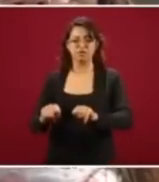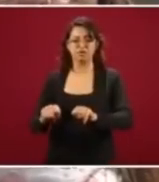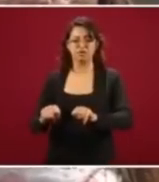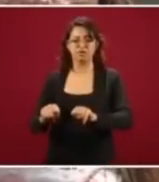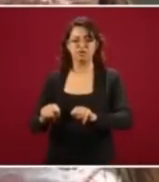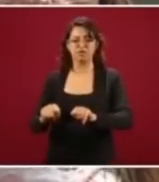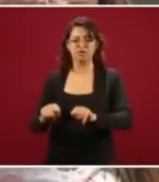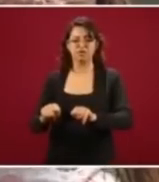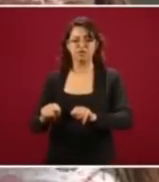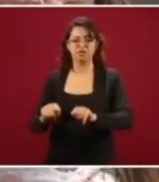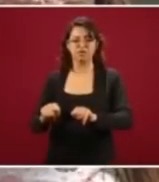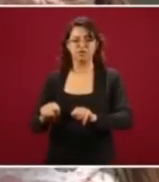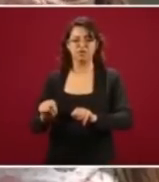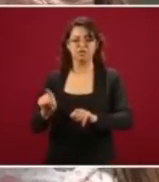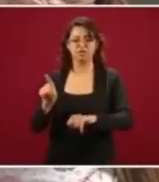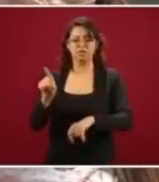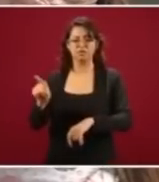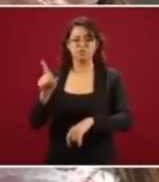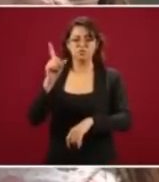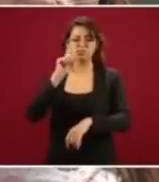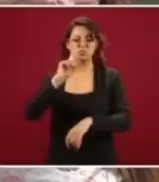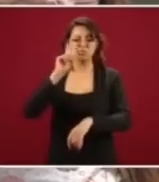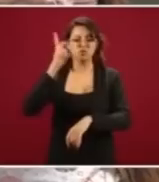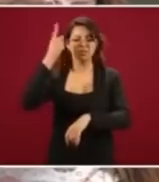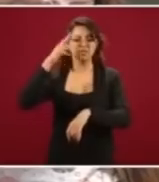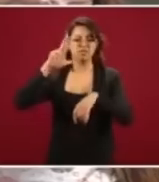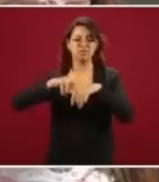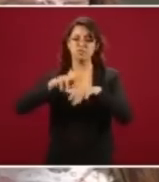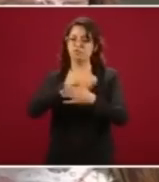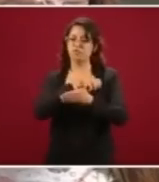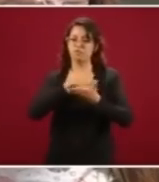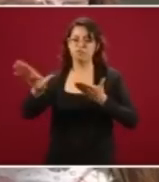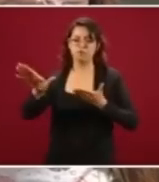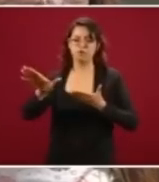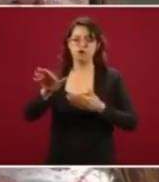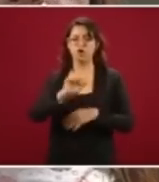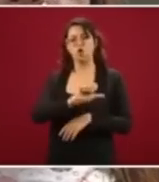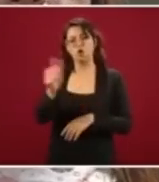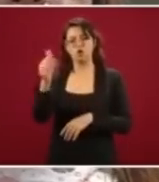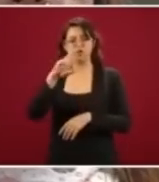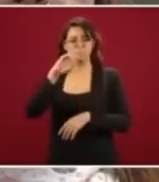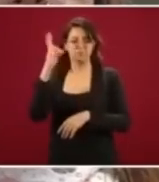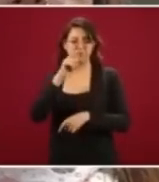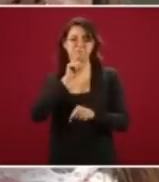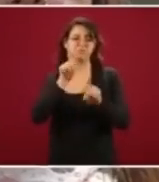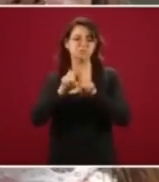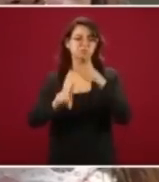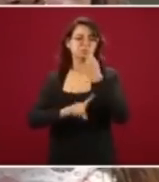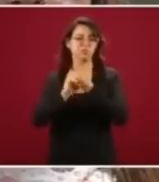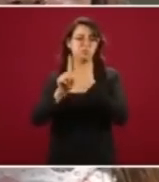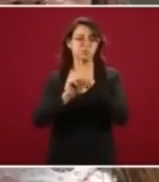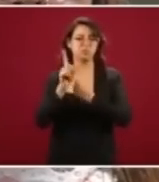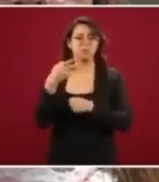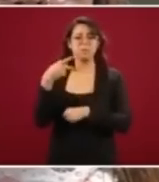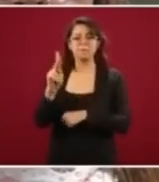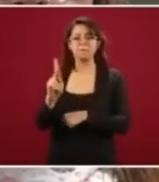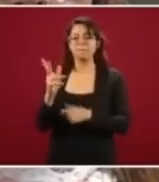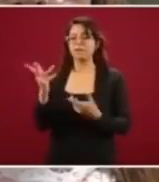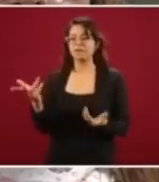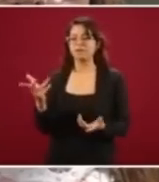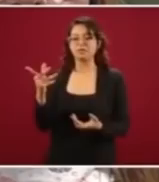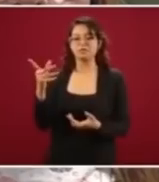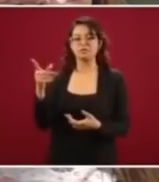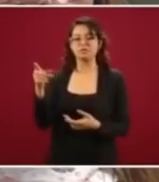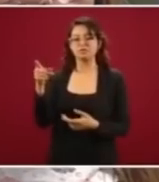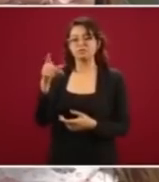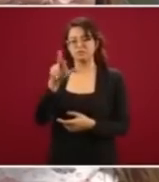destitución de la directora. Hay otras universidades con otros problemas, pero lo principal es que no están